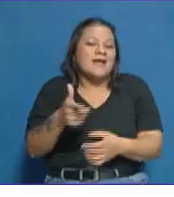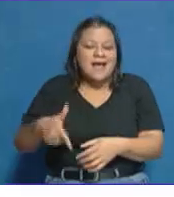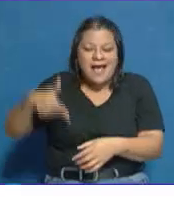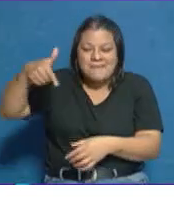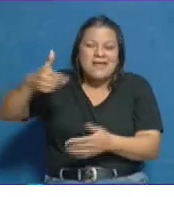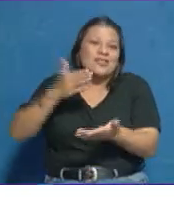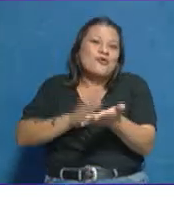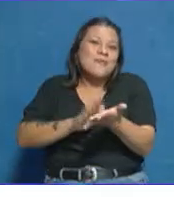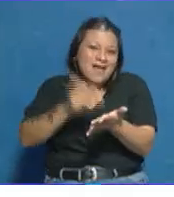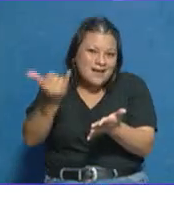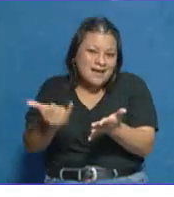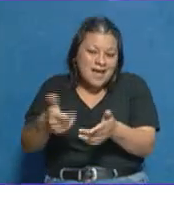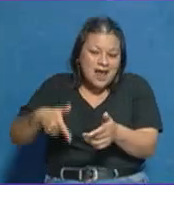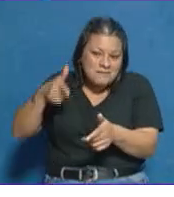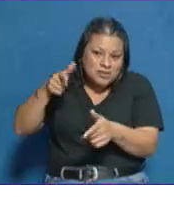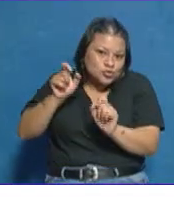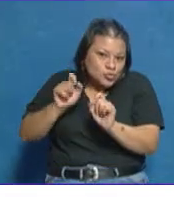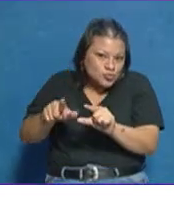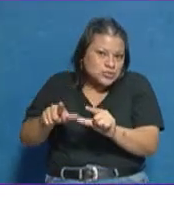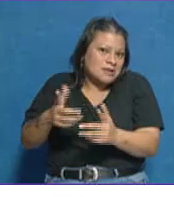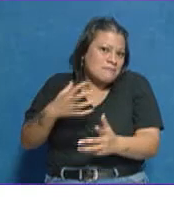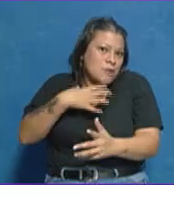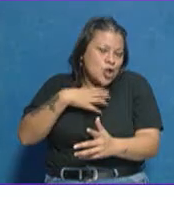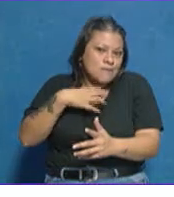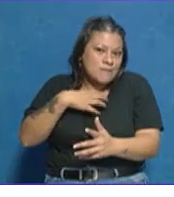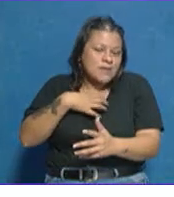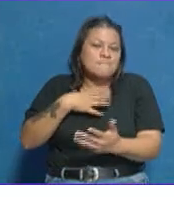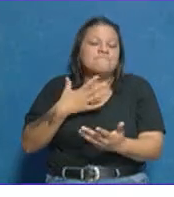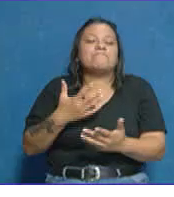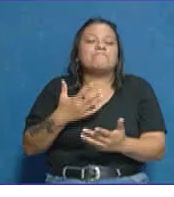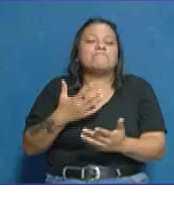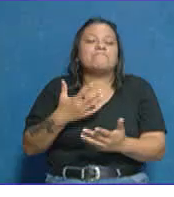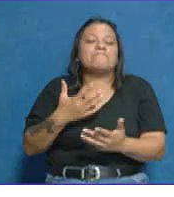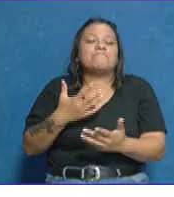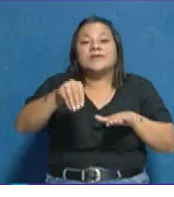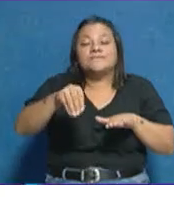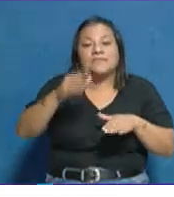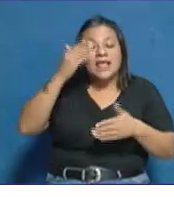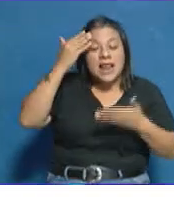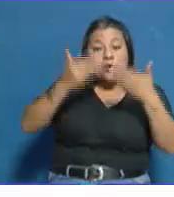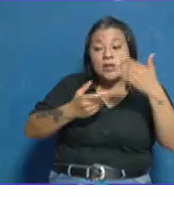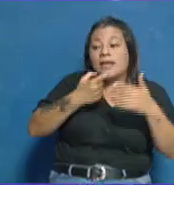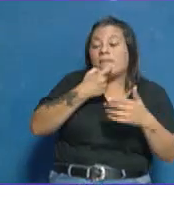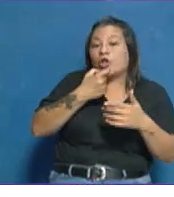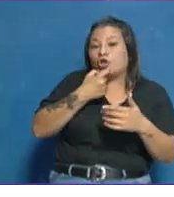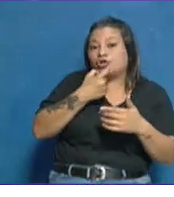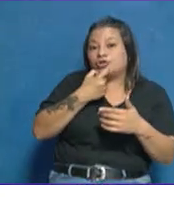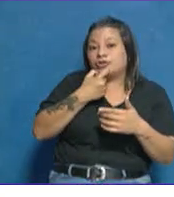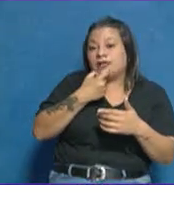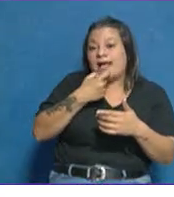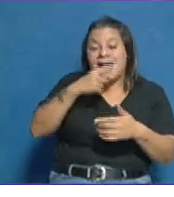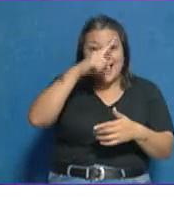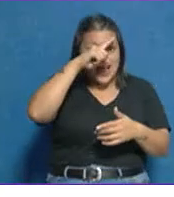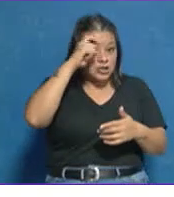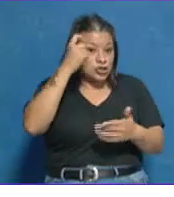tiene documentación, es su arma. Ahora uno de los pasos de rigor es justamente que la justicia de Mendoza le pida a la